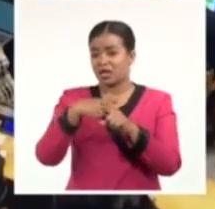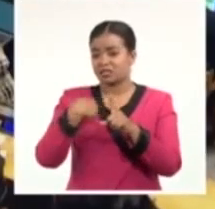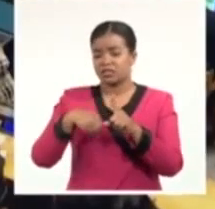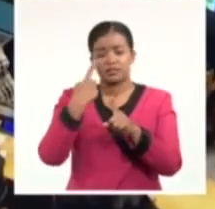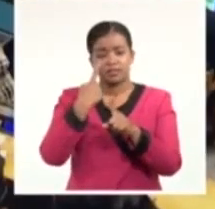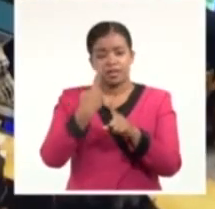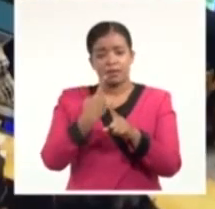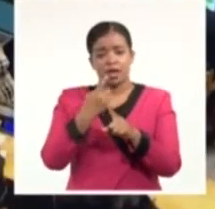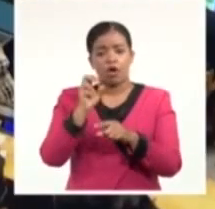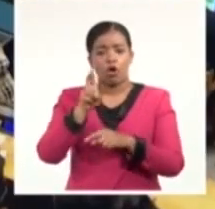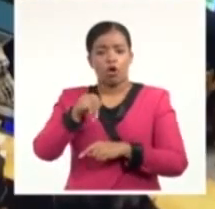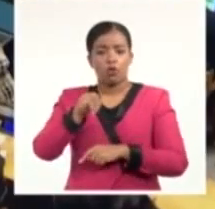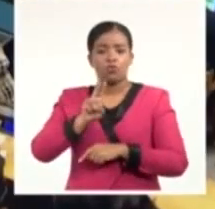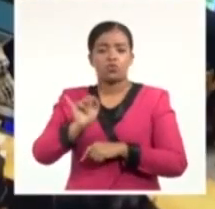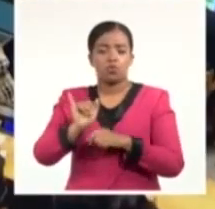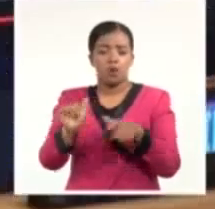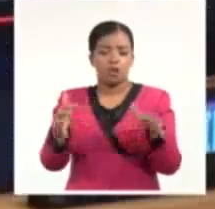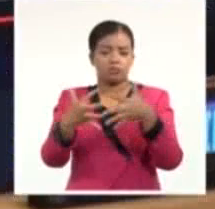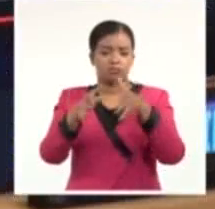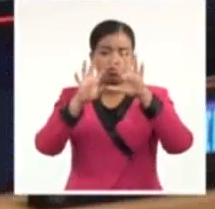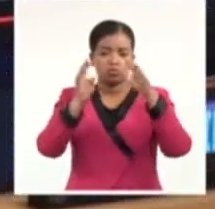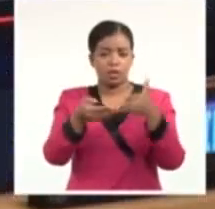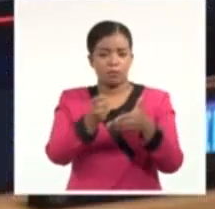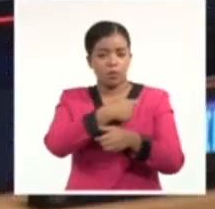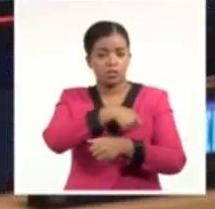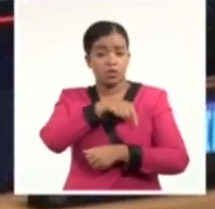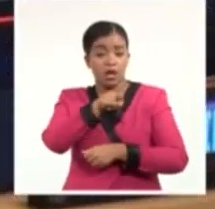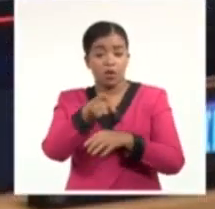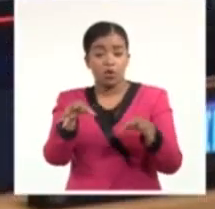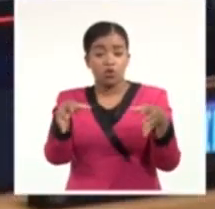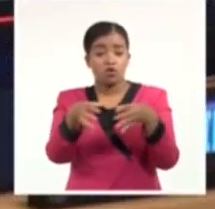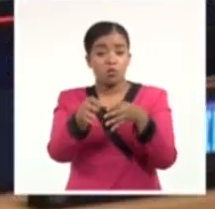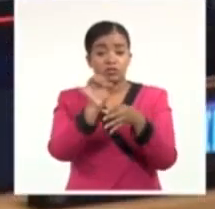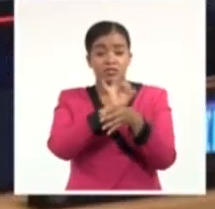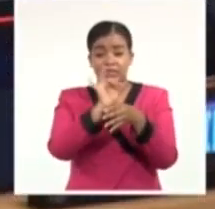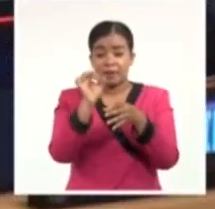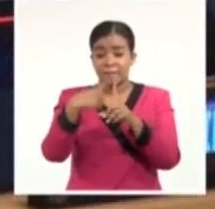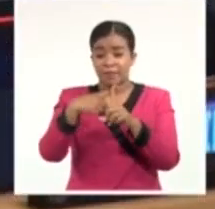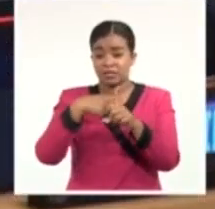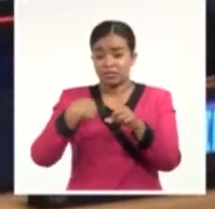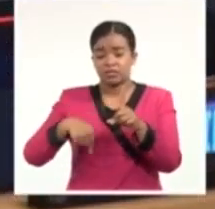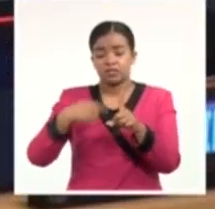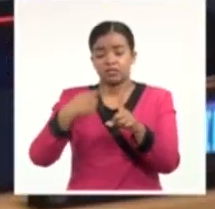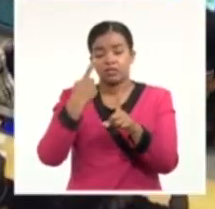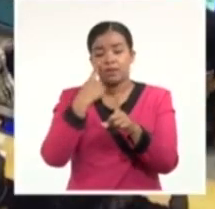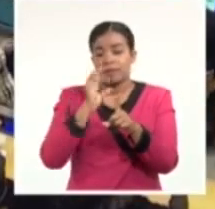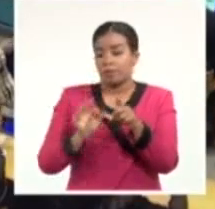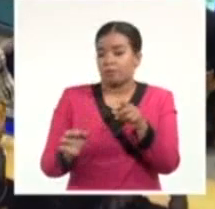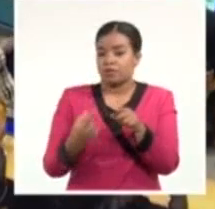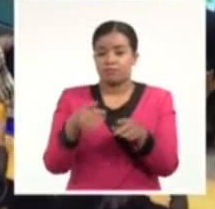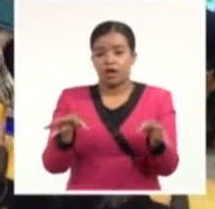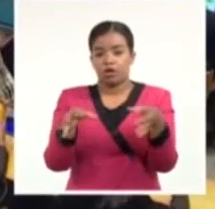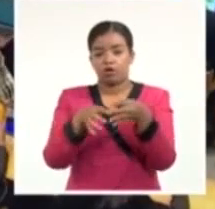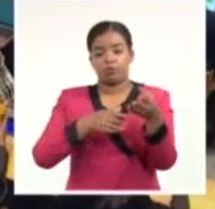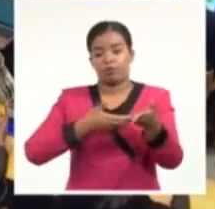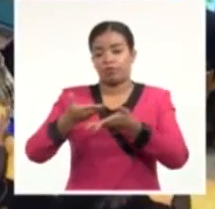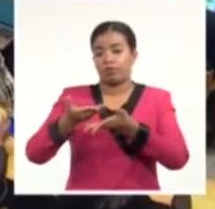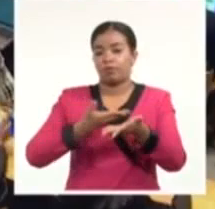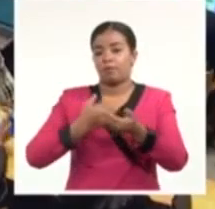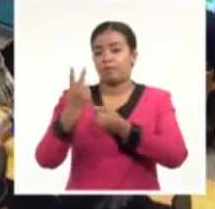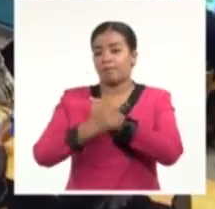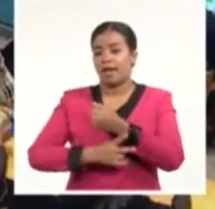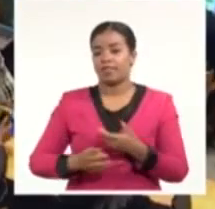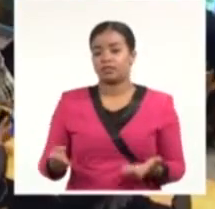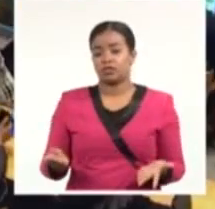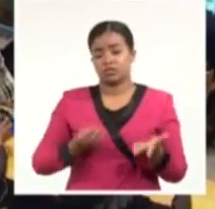mundial hacen de este el principal bloque negociador de los países en desarrollo dentro del sistema de las Naciones Unidas, en el cual China